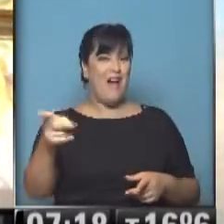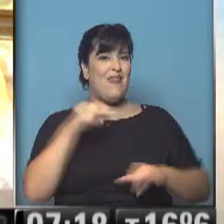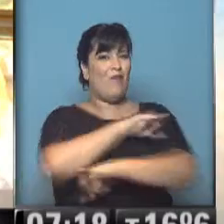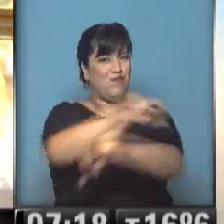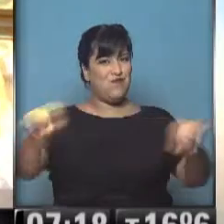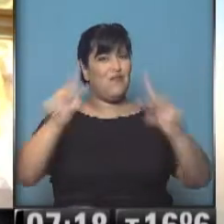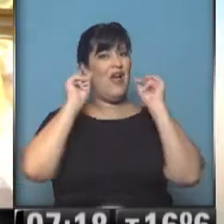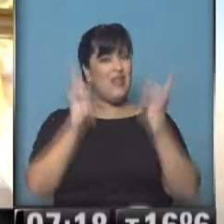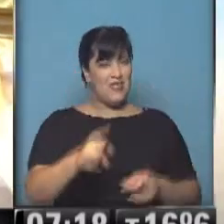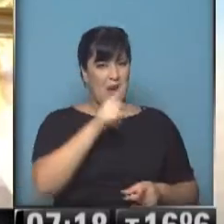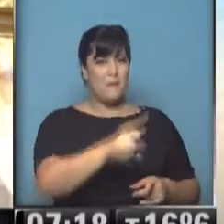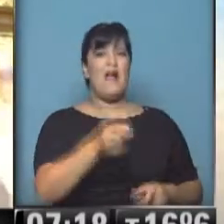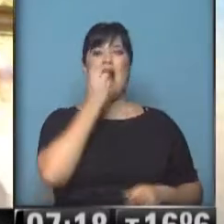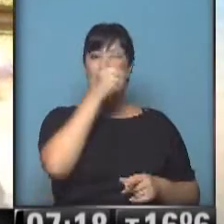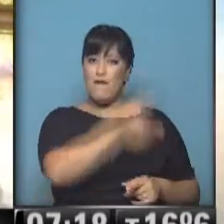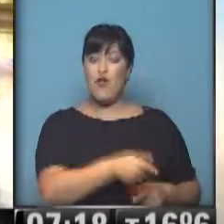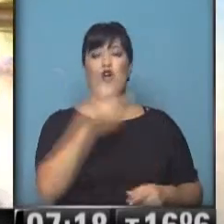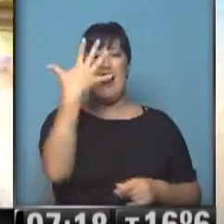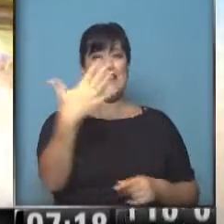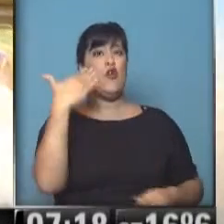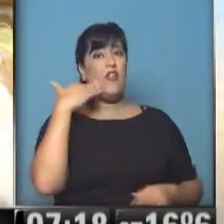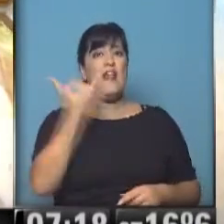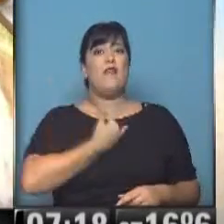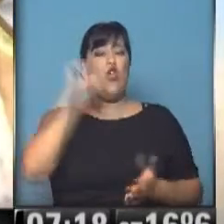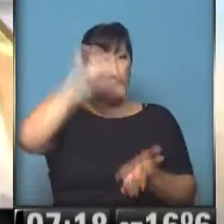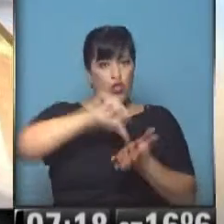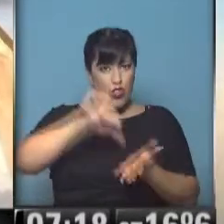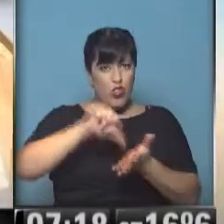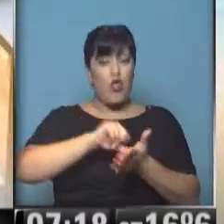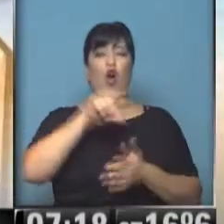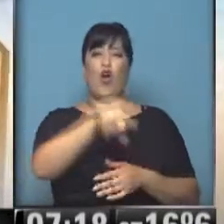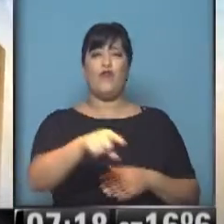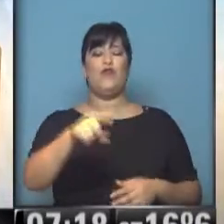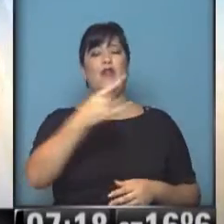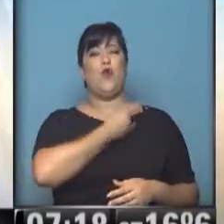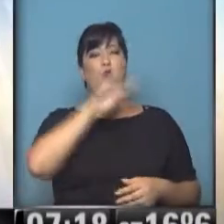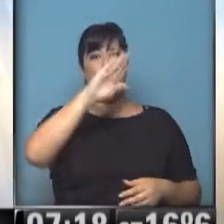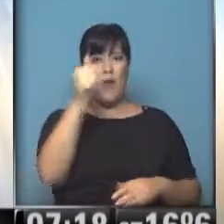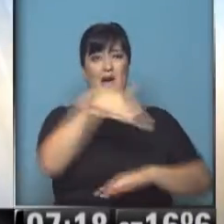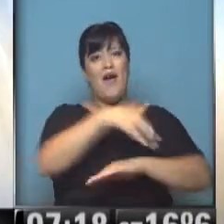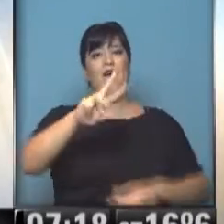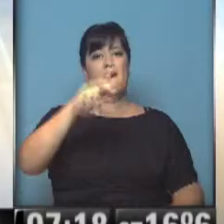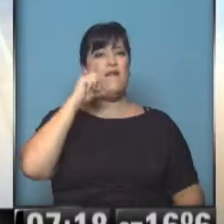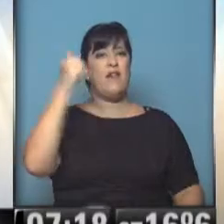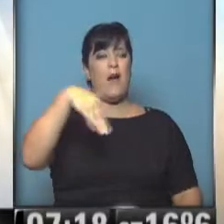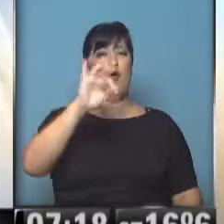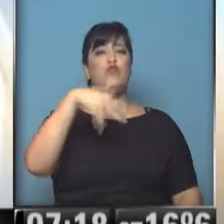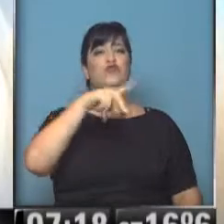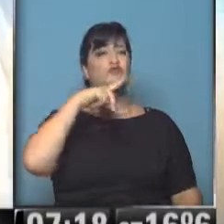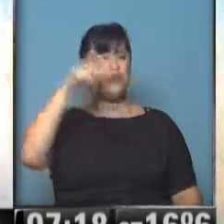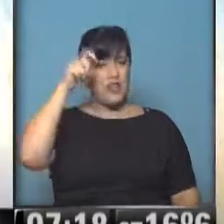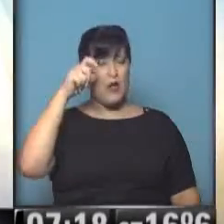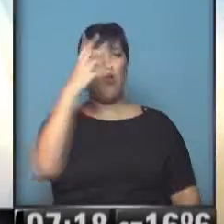Flor. ¿Dónde va a ser esto a las 5 de la tarde? En el Consejo Superior del Rectorado de la UBA en Viamonte 430, aquí en la Ciudad de Buenos